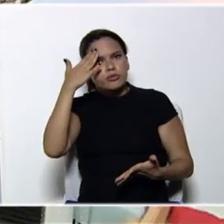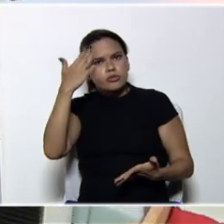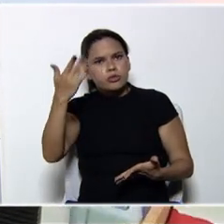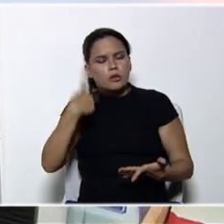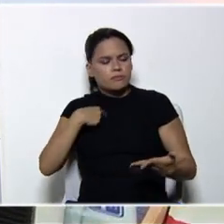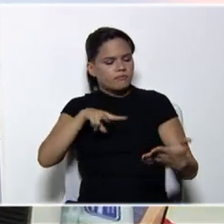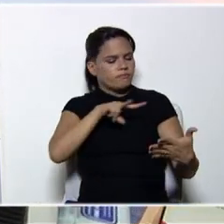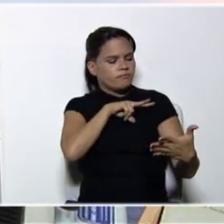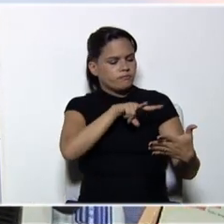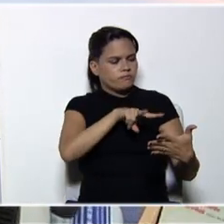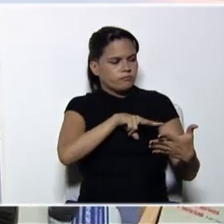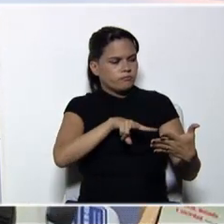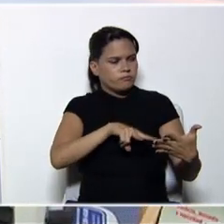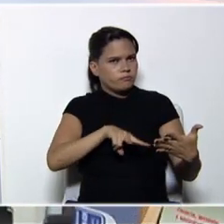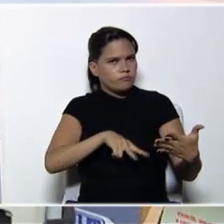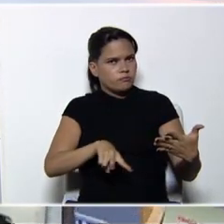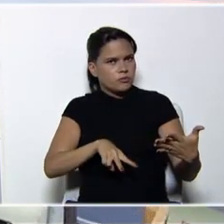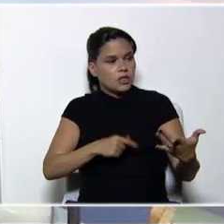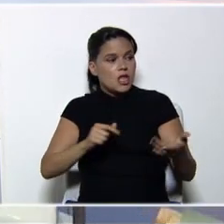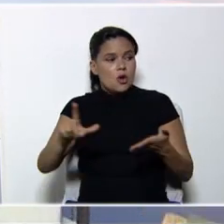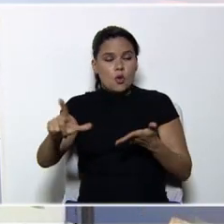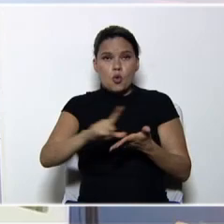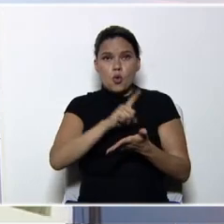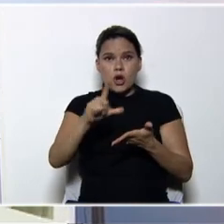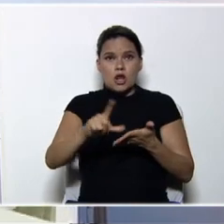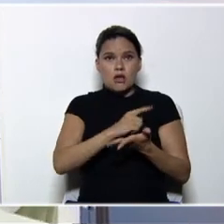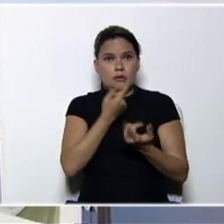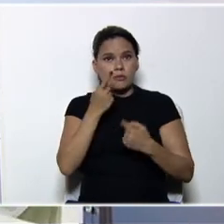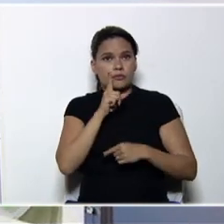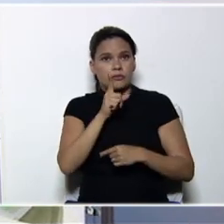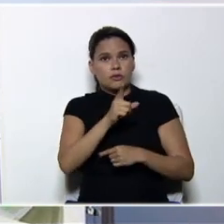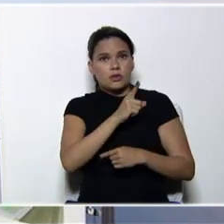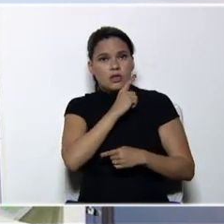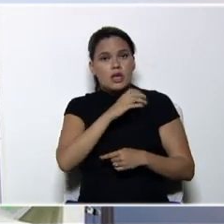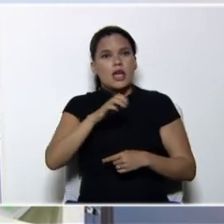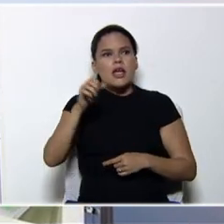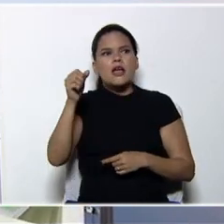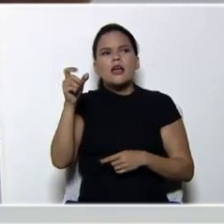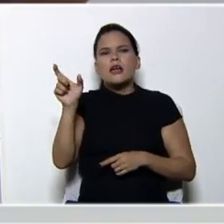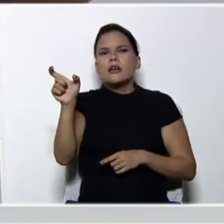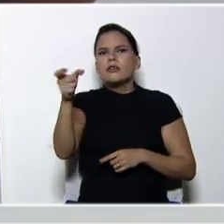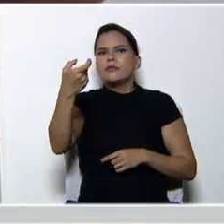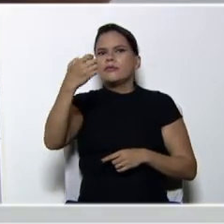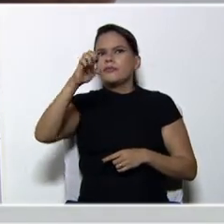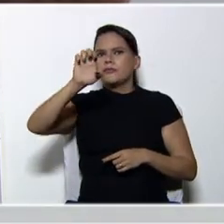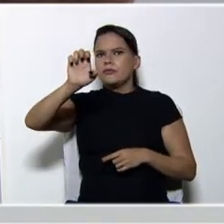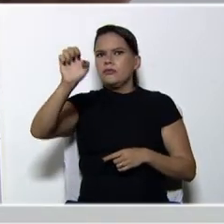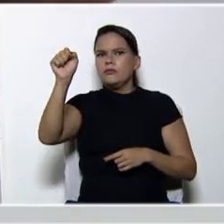una lectura de un libro que se llama Gestión